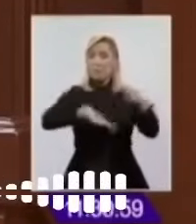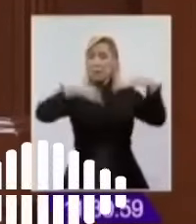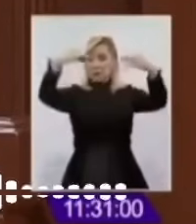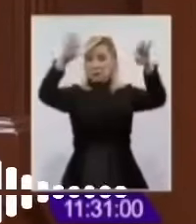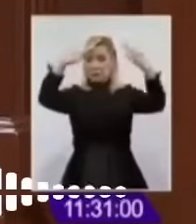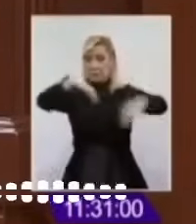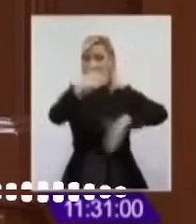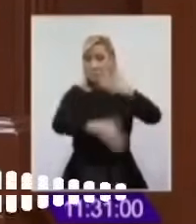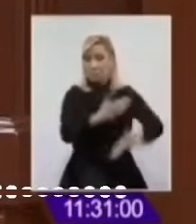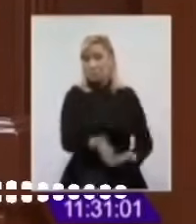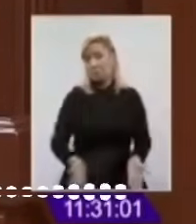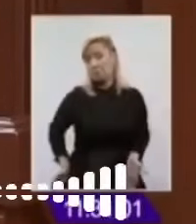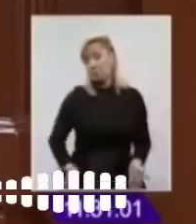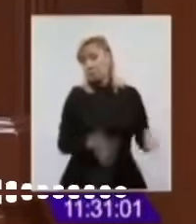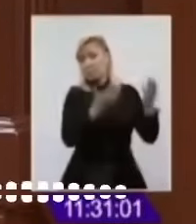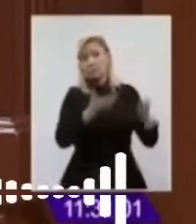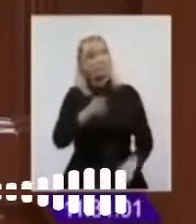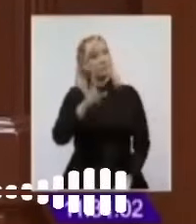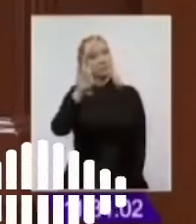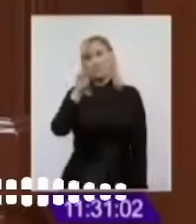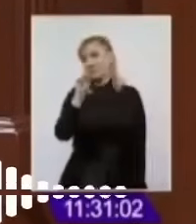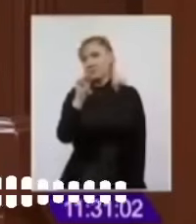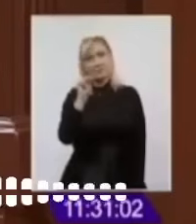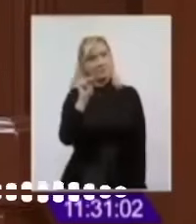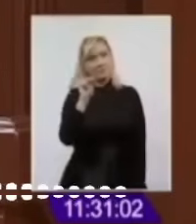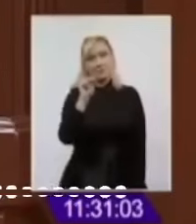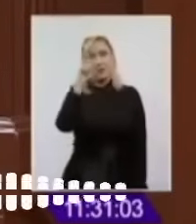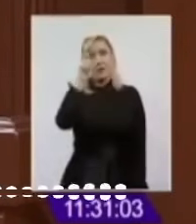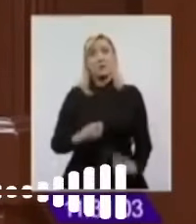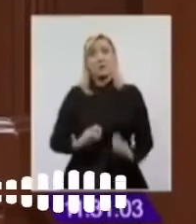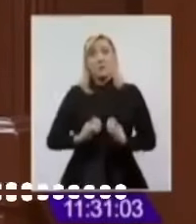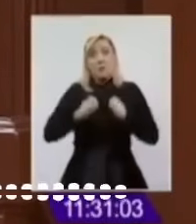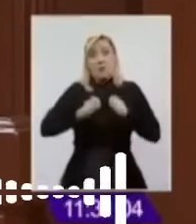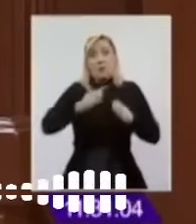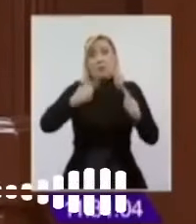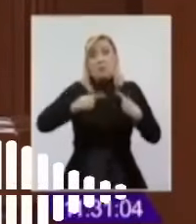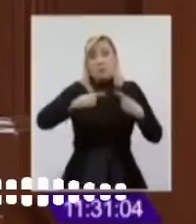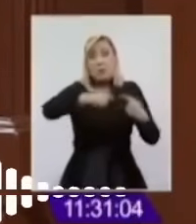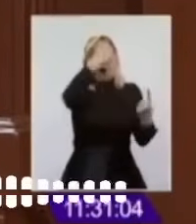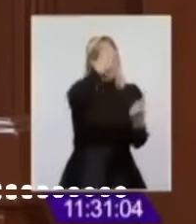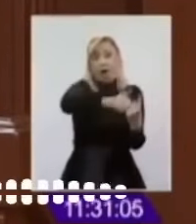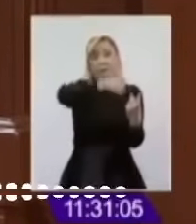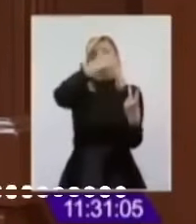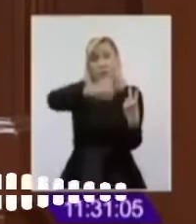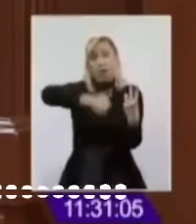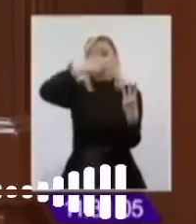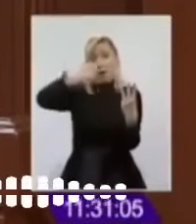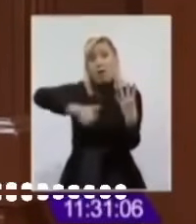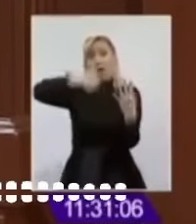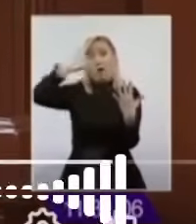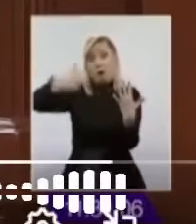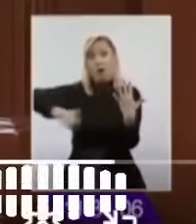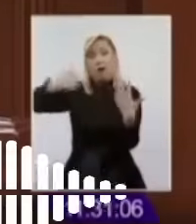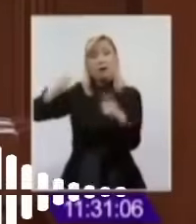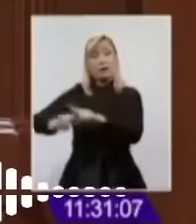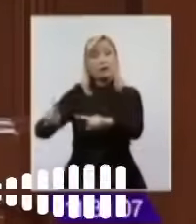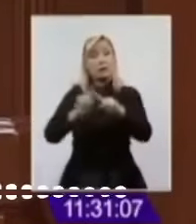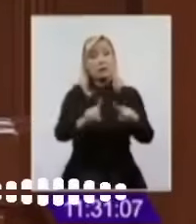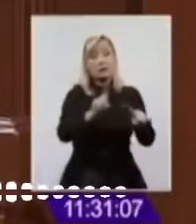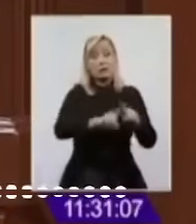archivos sino que representan la vida de las personas tenemos la